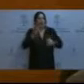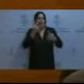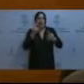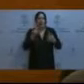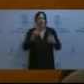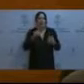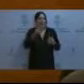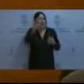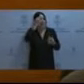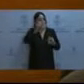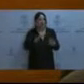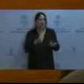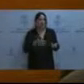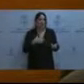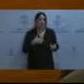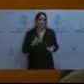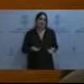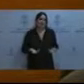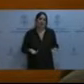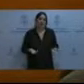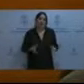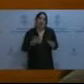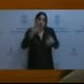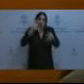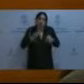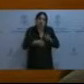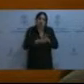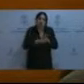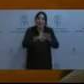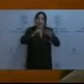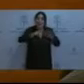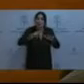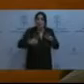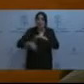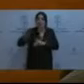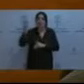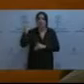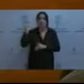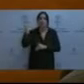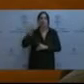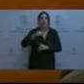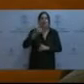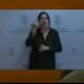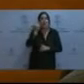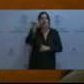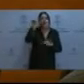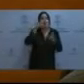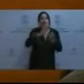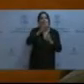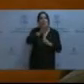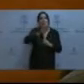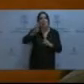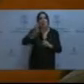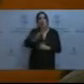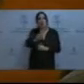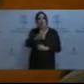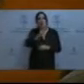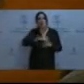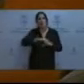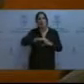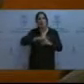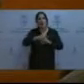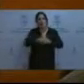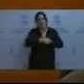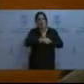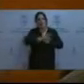por eso dejan de ser verdades. Hace 6 meses se aprobó en esta Junta General una iniciativa del Grupo Popular para aplicar medidas a favor del sector